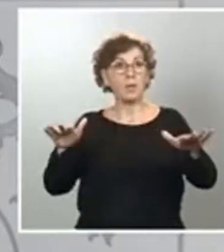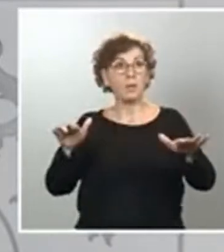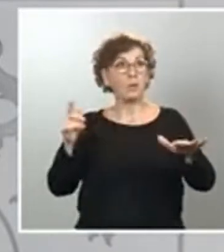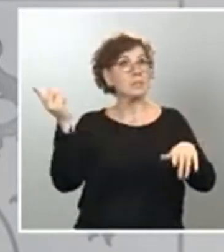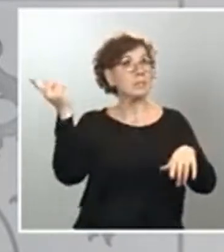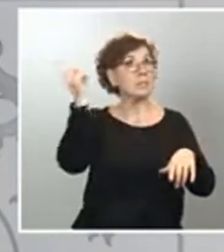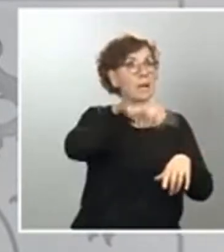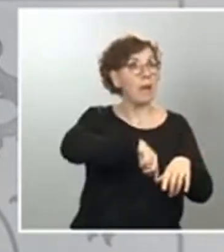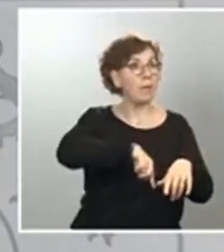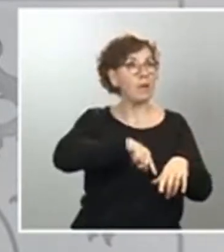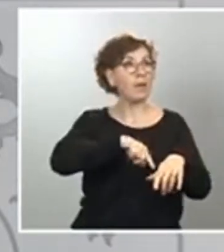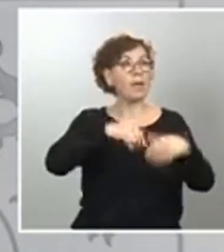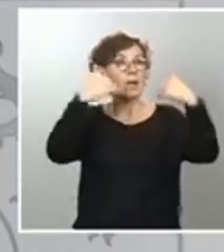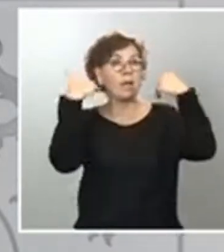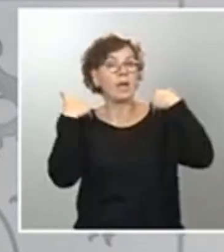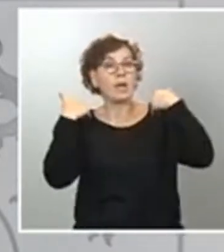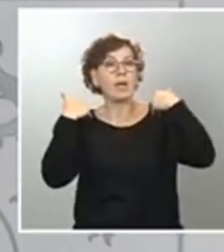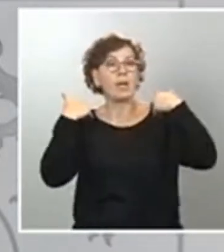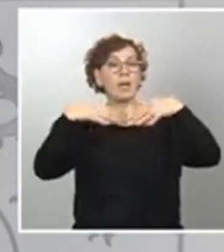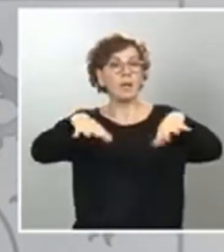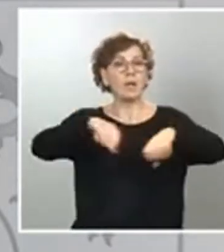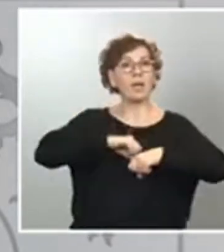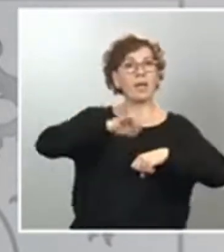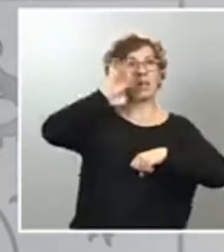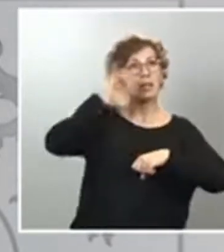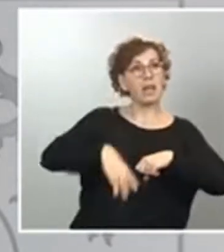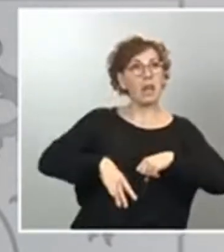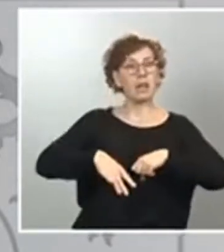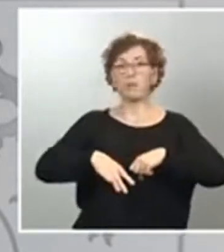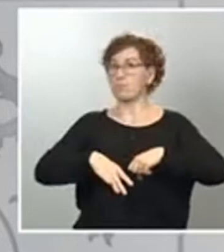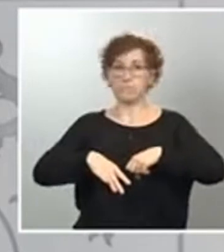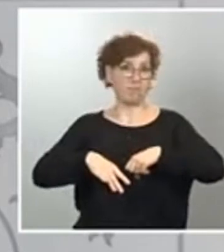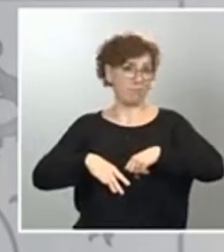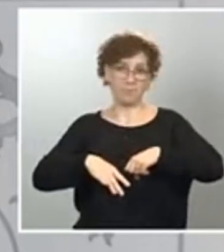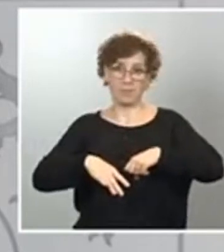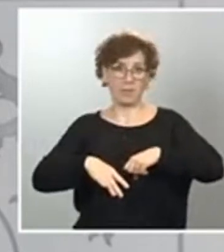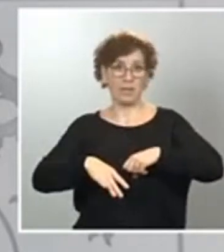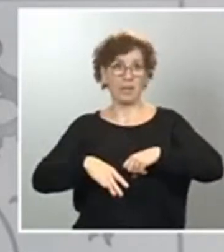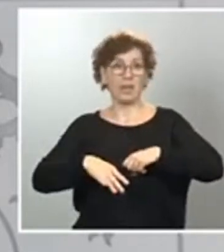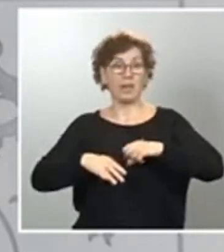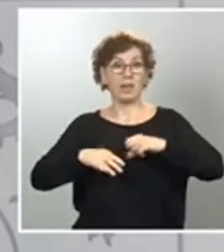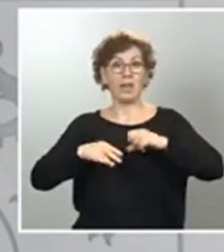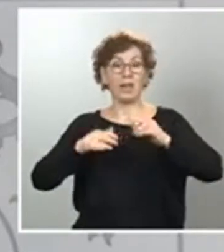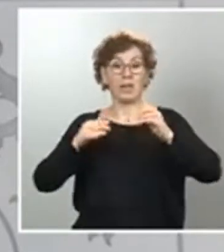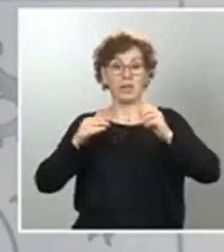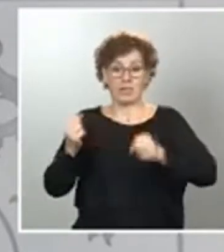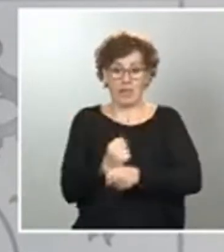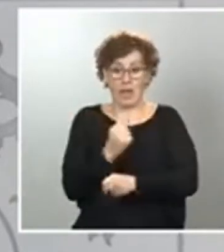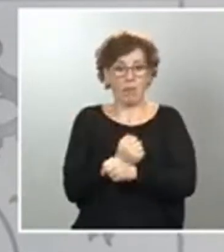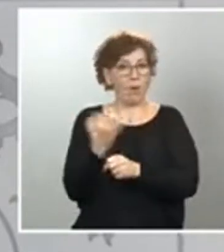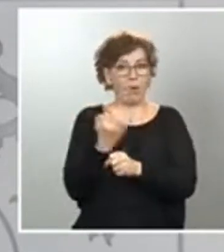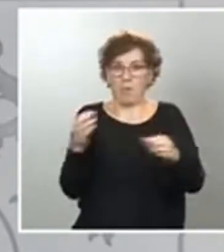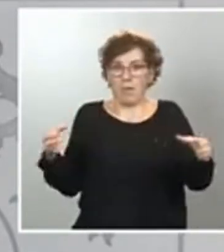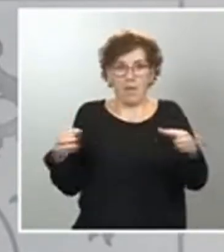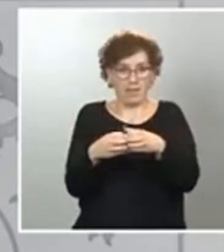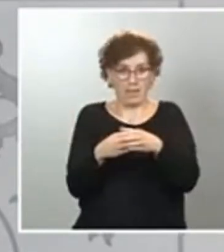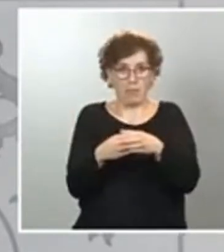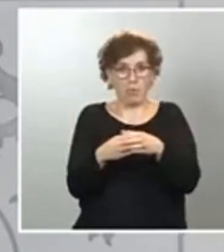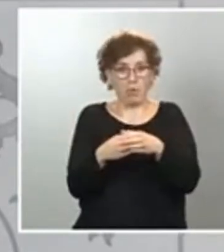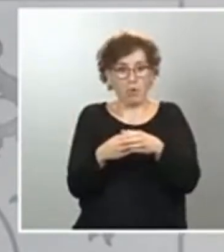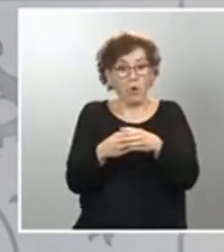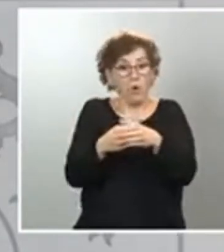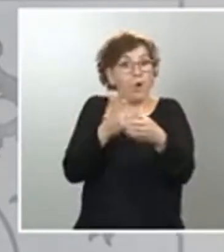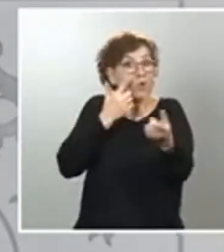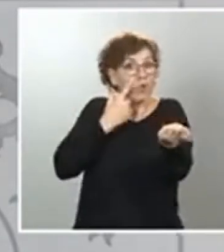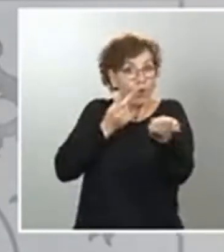que somos interdependientes, que la desescalada tiene que ser en equipo y, en consecuencia, esa coordinación de la desescalada recaerá